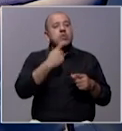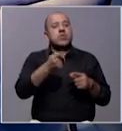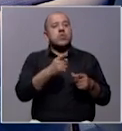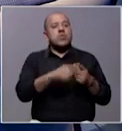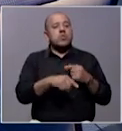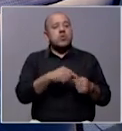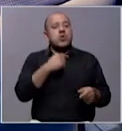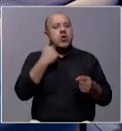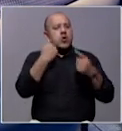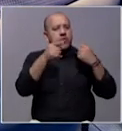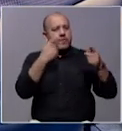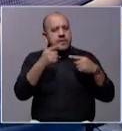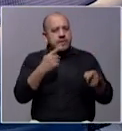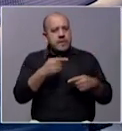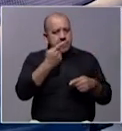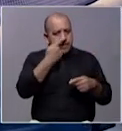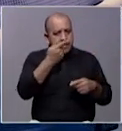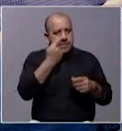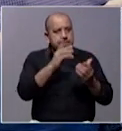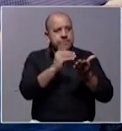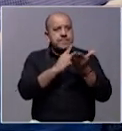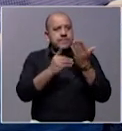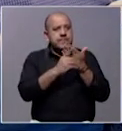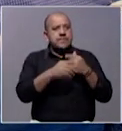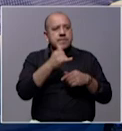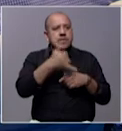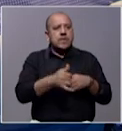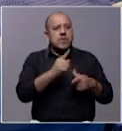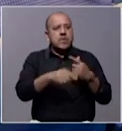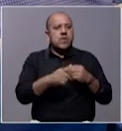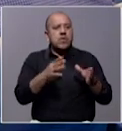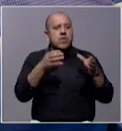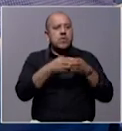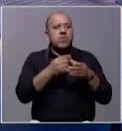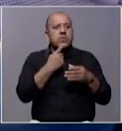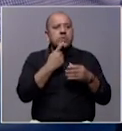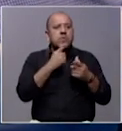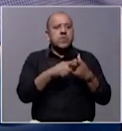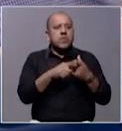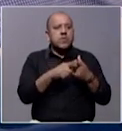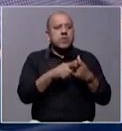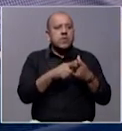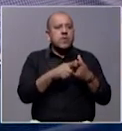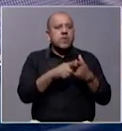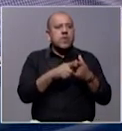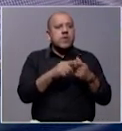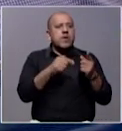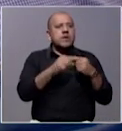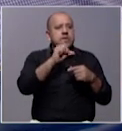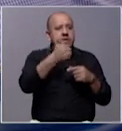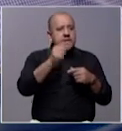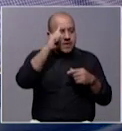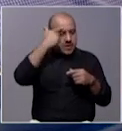los distintos intereses que y proyectos que tienen los partidos que integran en caso de ganar lacalle